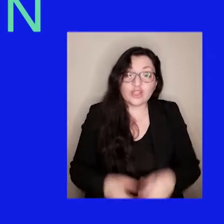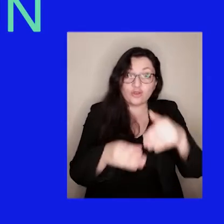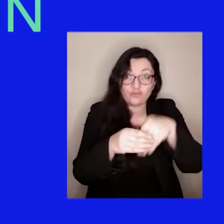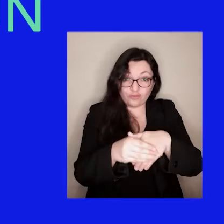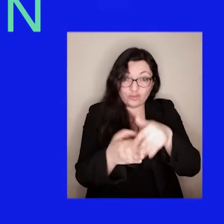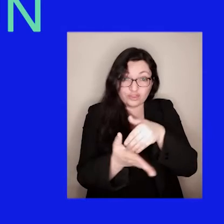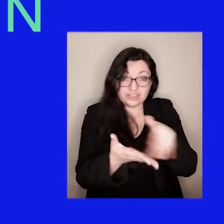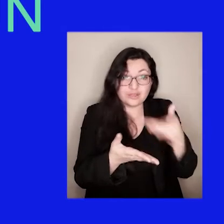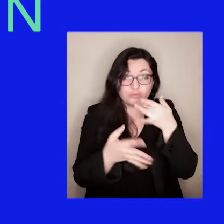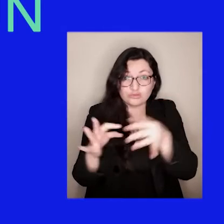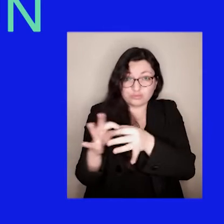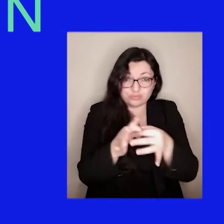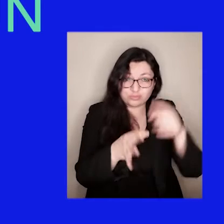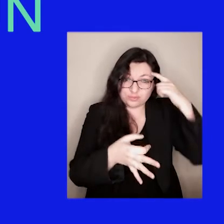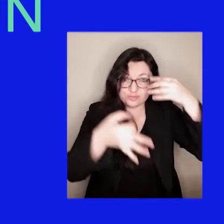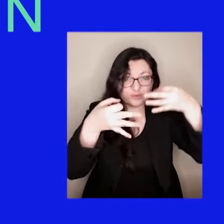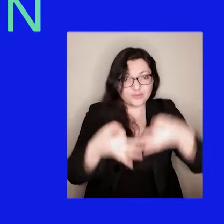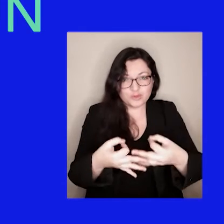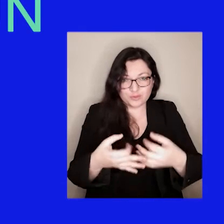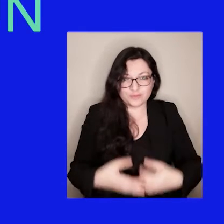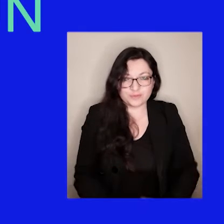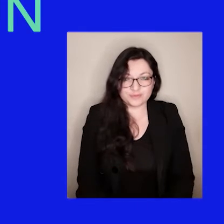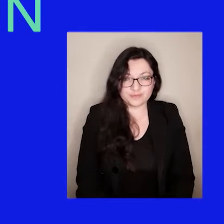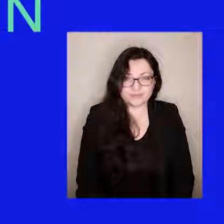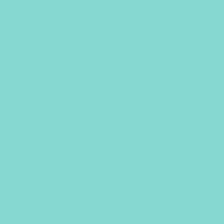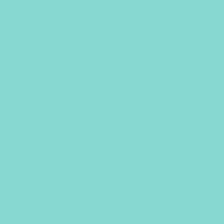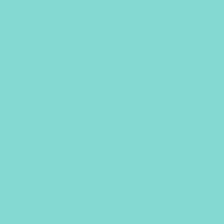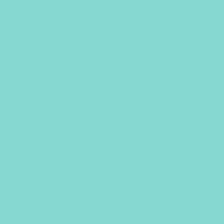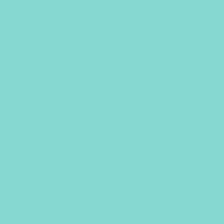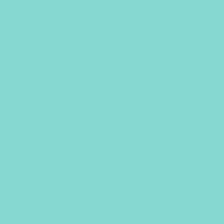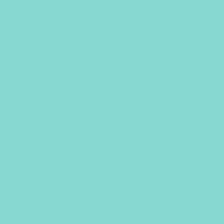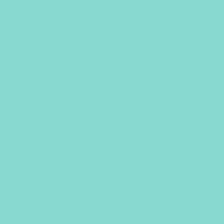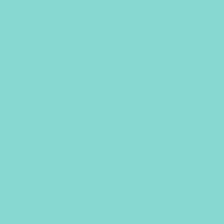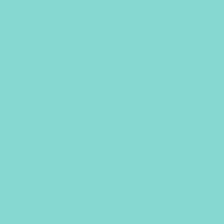Voto rechazo por sentido común.